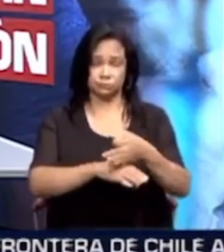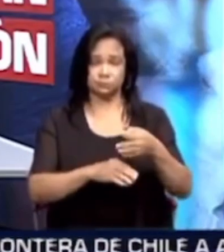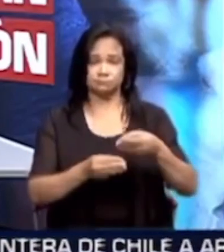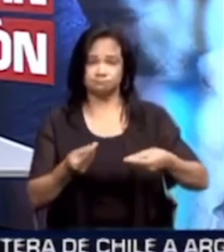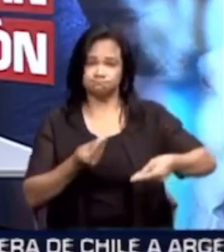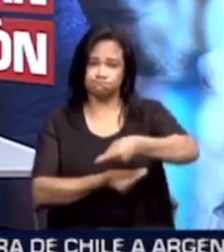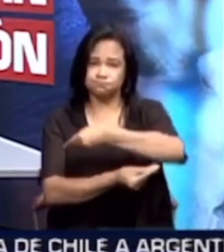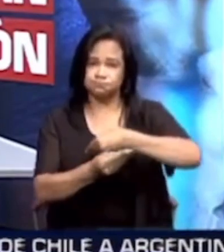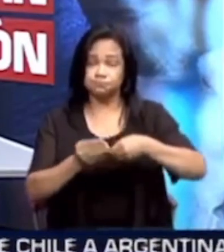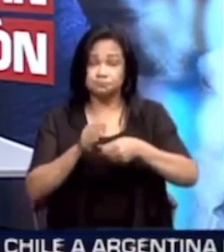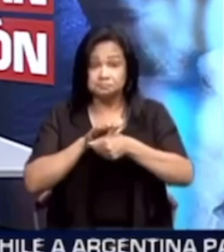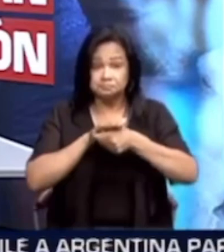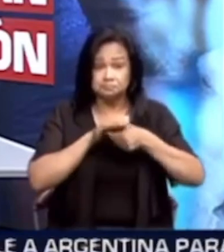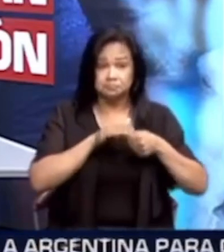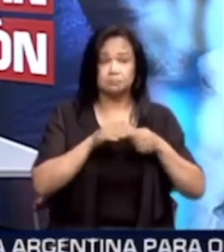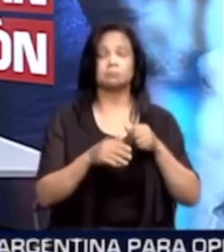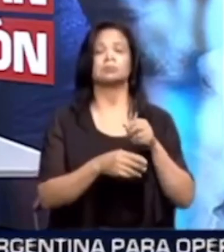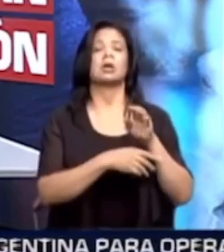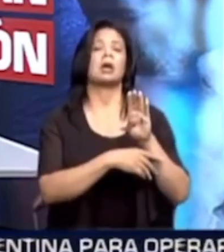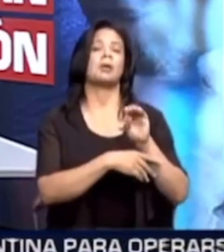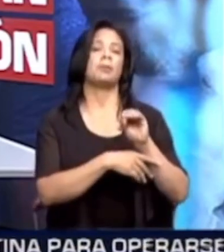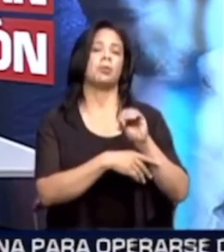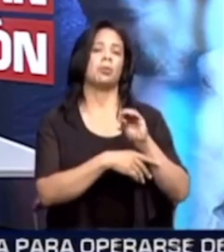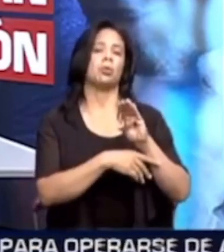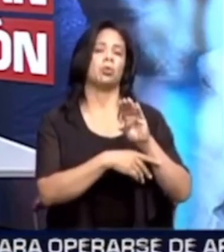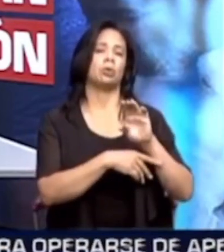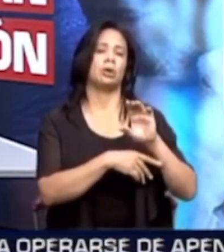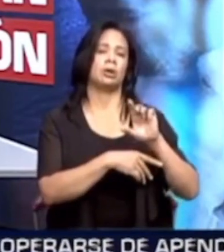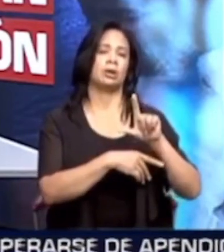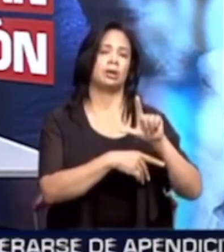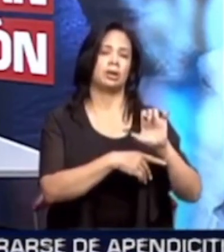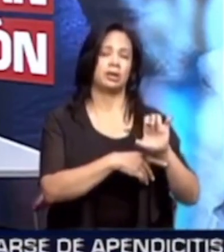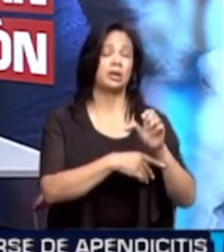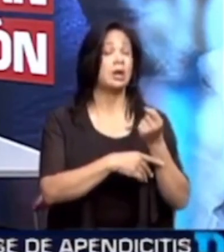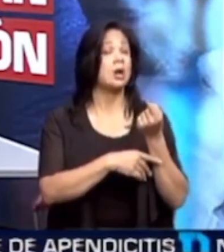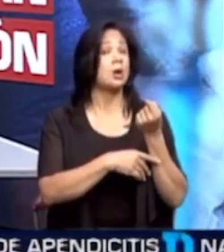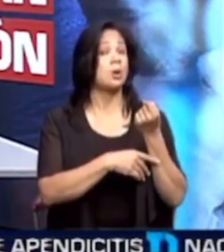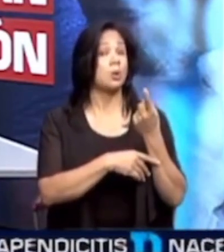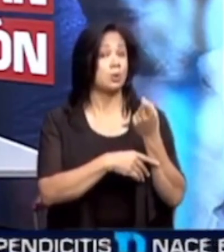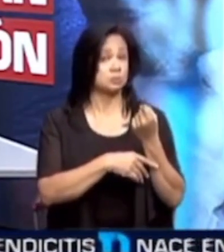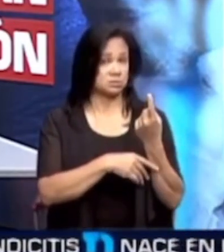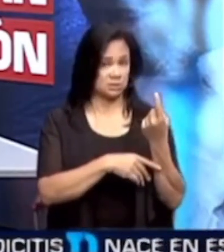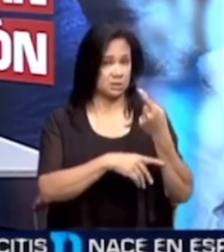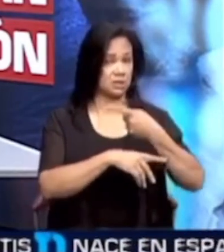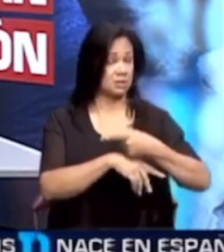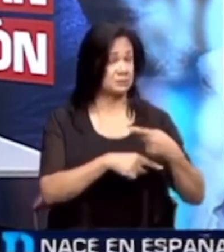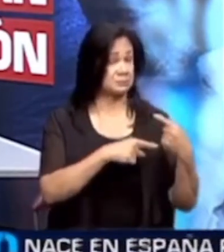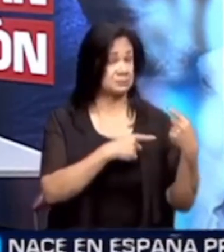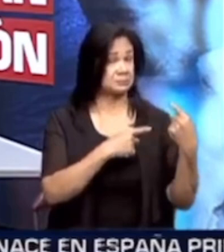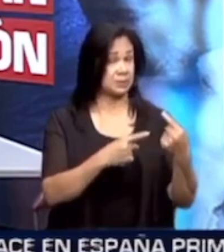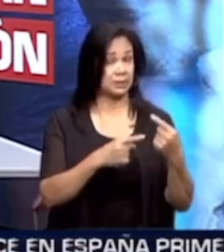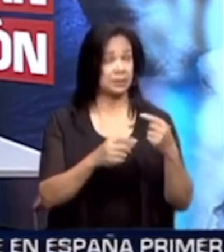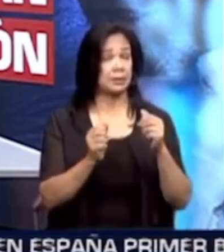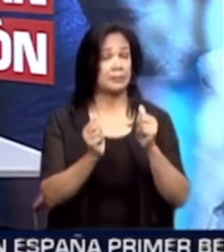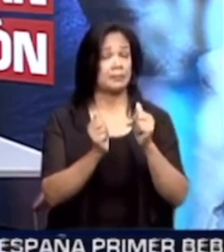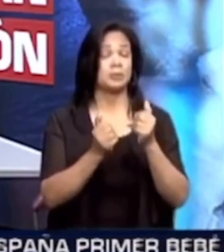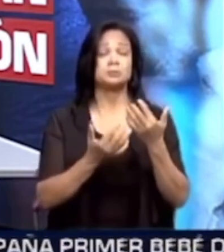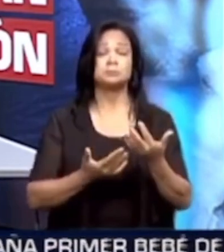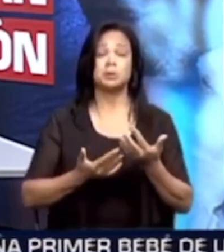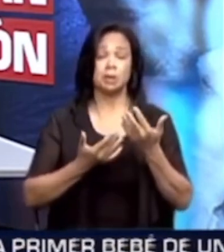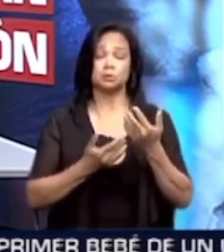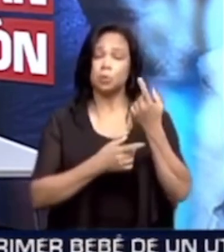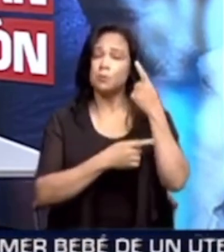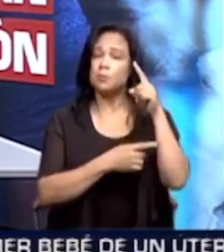haitianos El nombrado bobolé ya lleva once días detenido a la espera del conocimiento